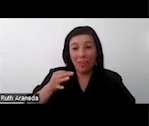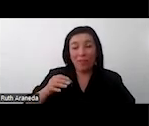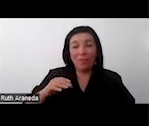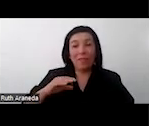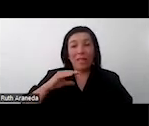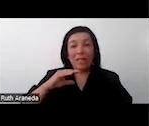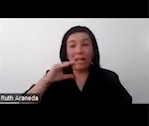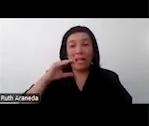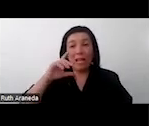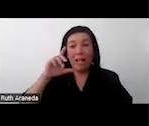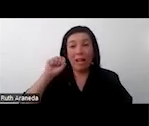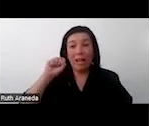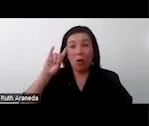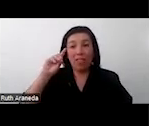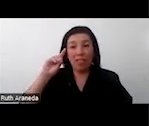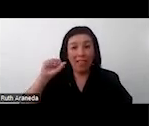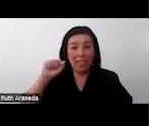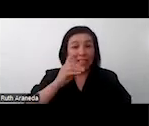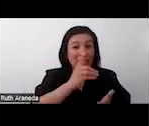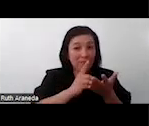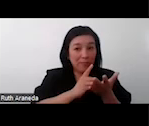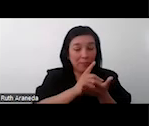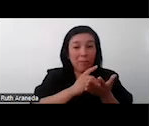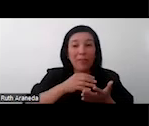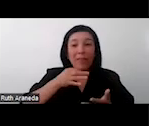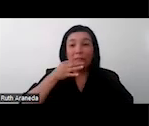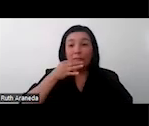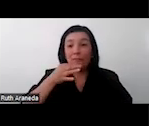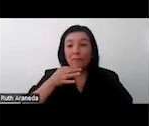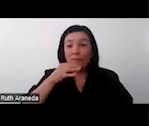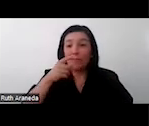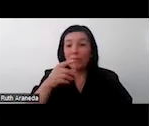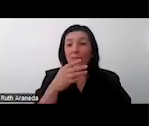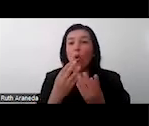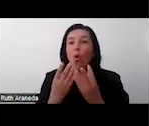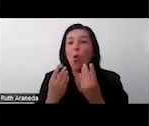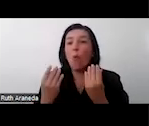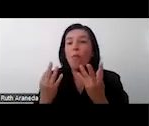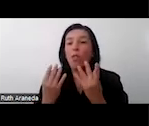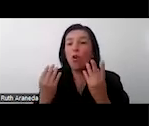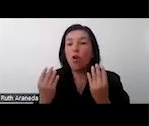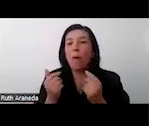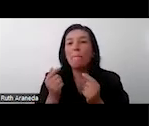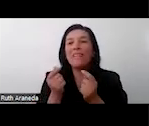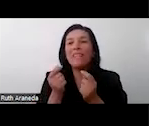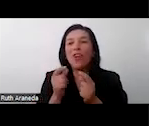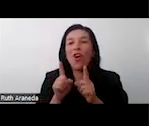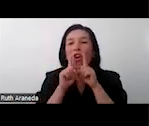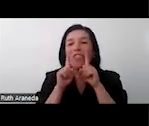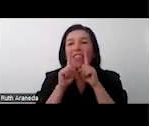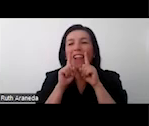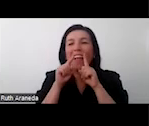Claudia, la ilustradora, ella dijo que los humedales son como son hoteles, como hoteles de